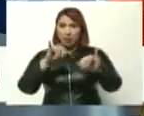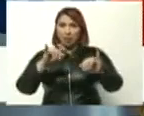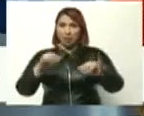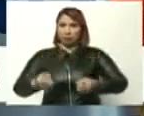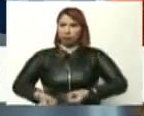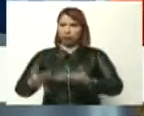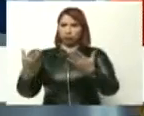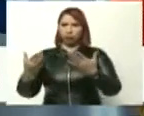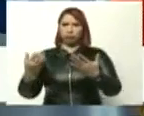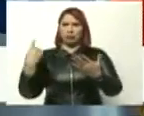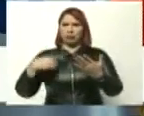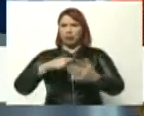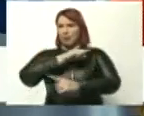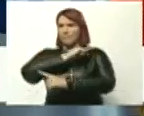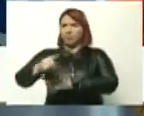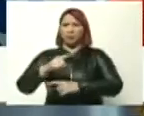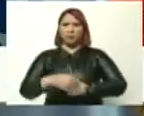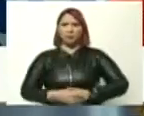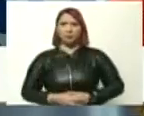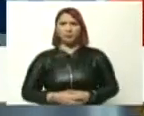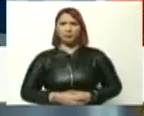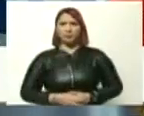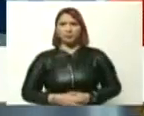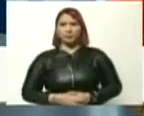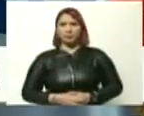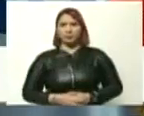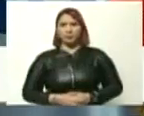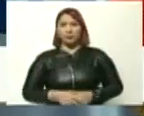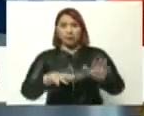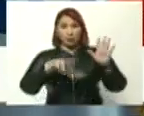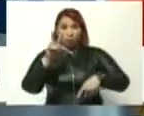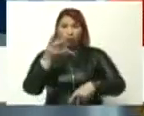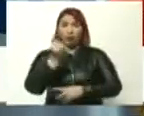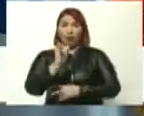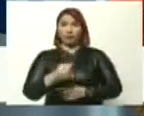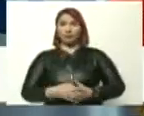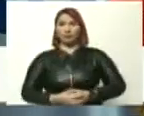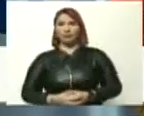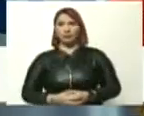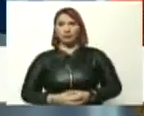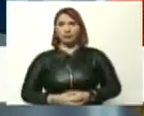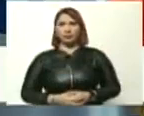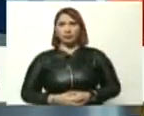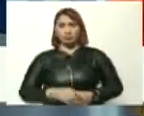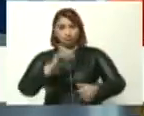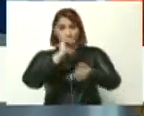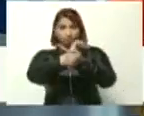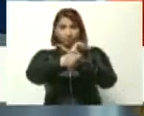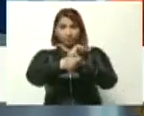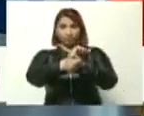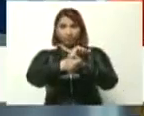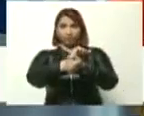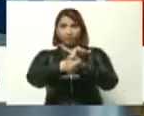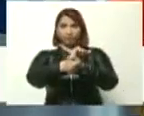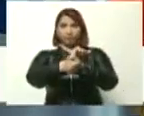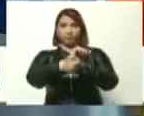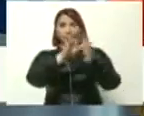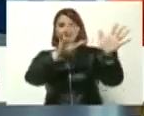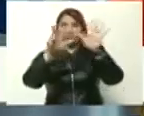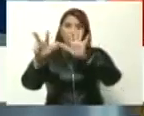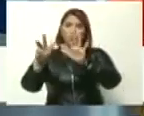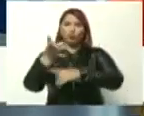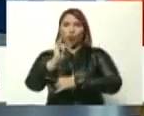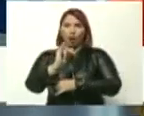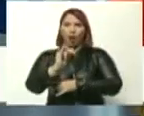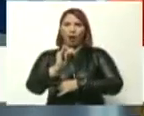condenados, tienen sentencia definitivamente firme, 12 se encuentran bajo privativa de libertad y 18 se